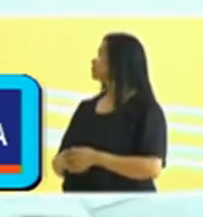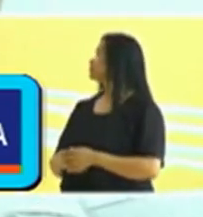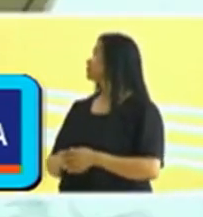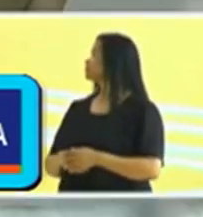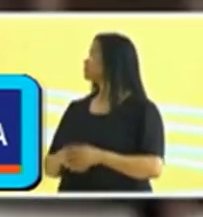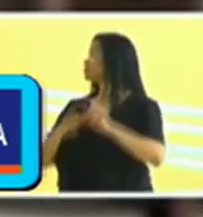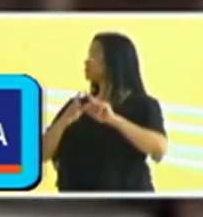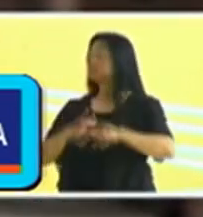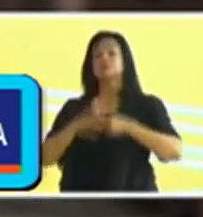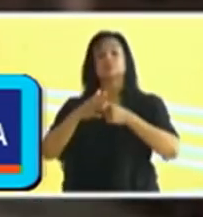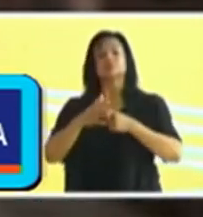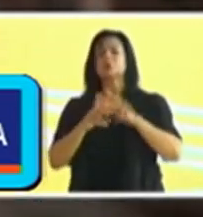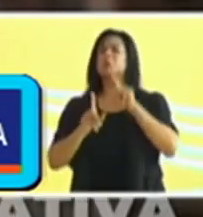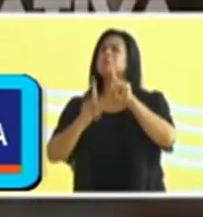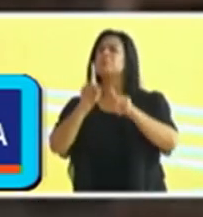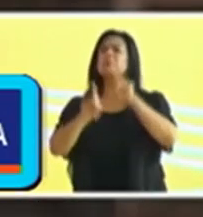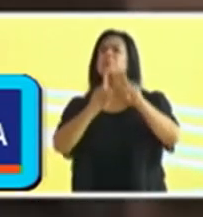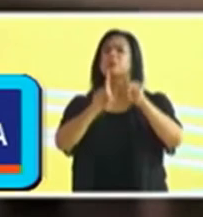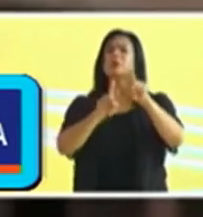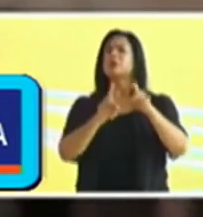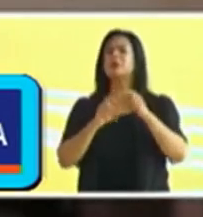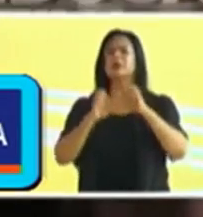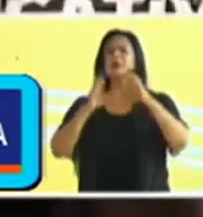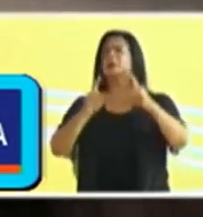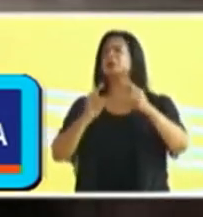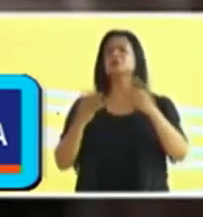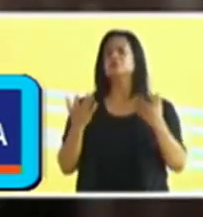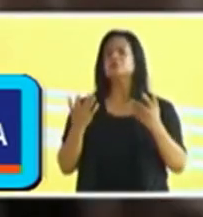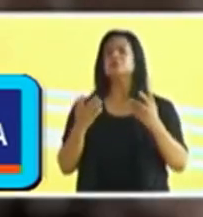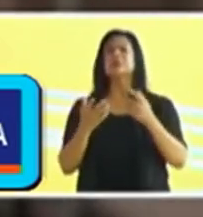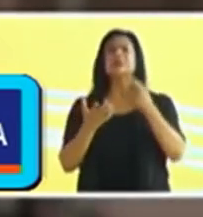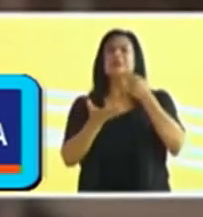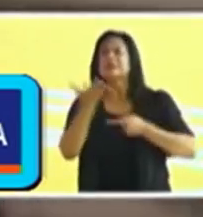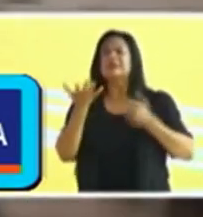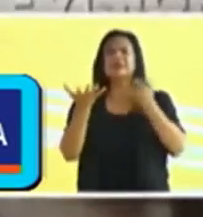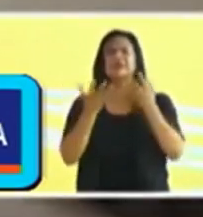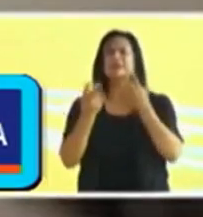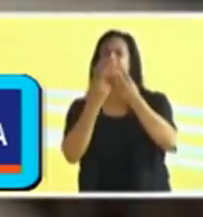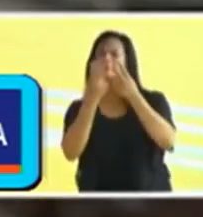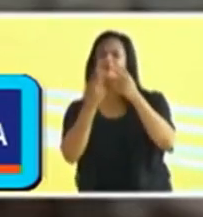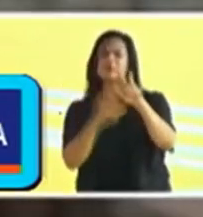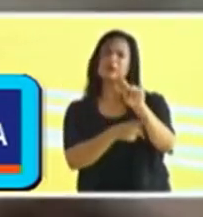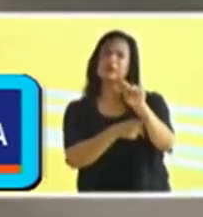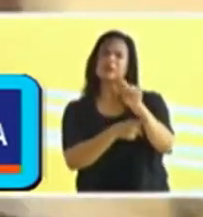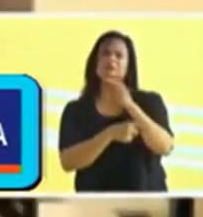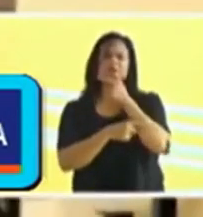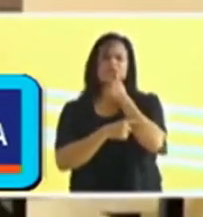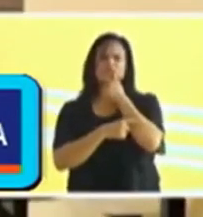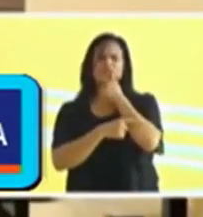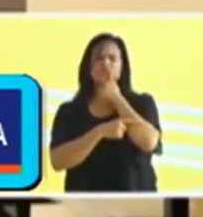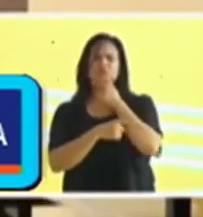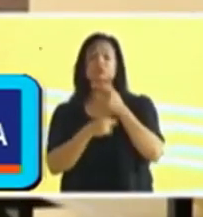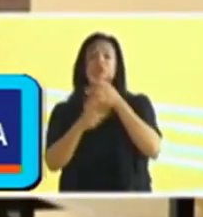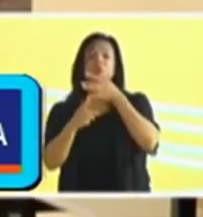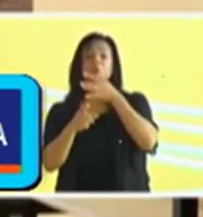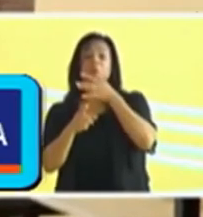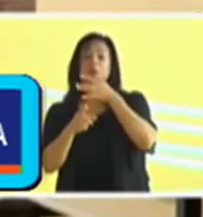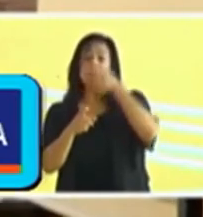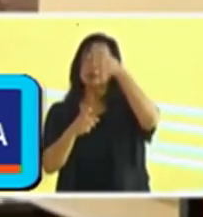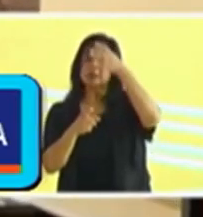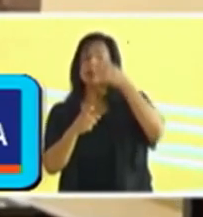más detalles sobre todo este año escolar lo vamos a tener en nuestra plataforma digital, así que en buena